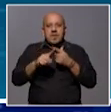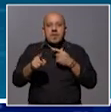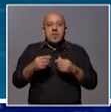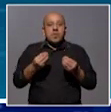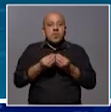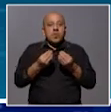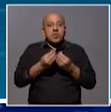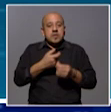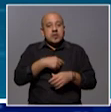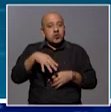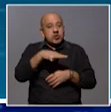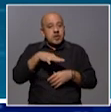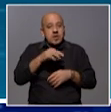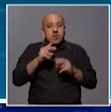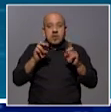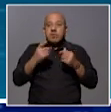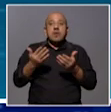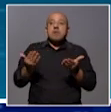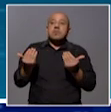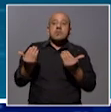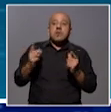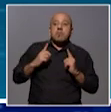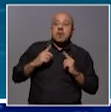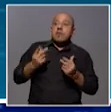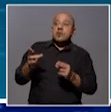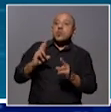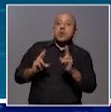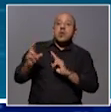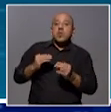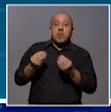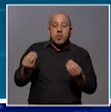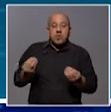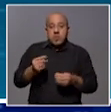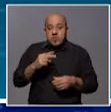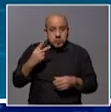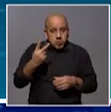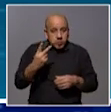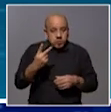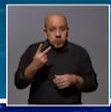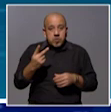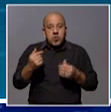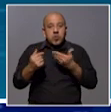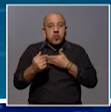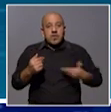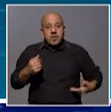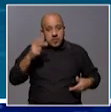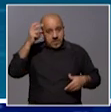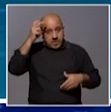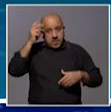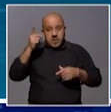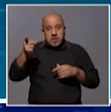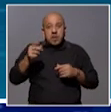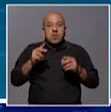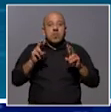sociedades existen respecto a los resultados entonces el segundo el segundo gobierno de tabaré vázquez tuvo una